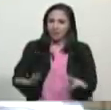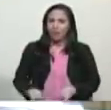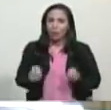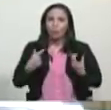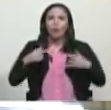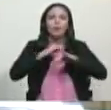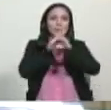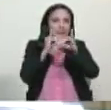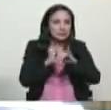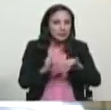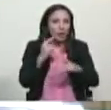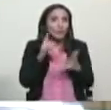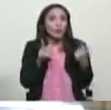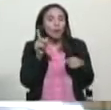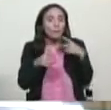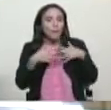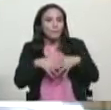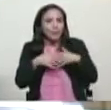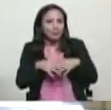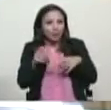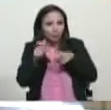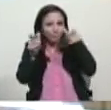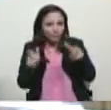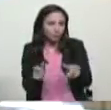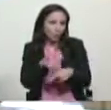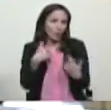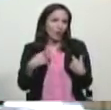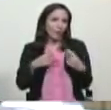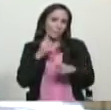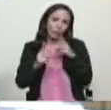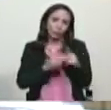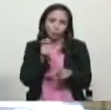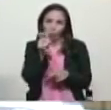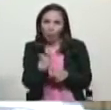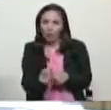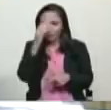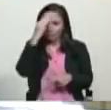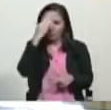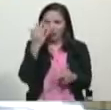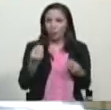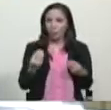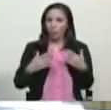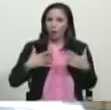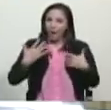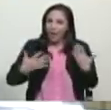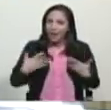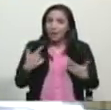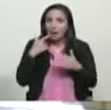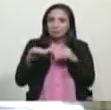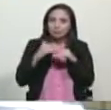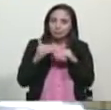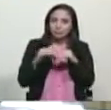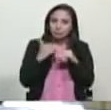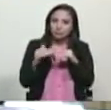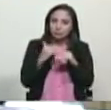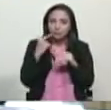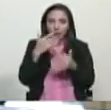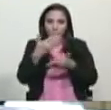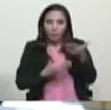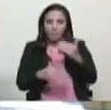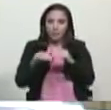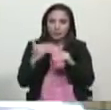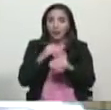hay en los empresarios y productores de Venezuela. Lo sé, porque todos los días recibo sus mensajes a través de